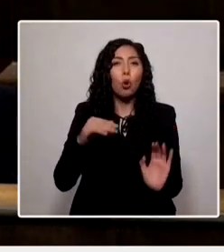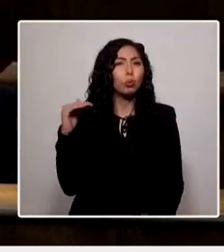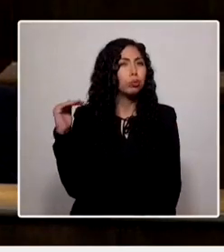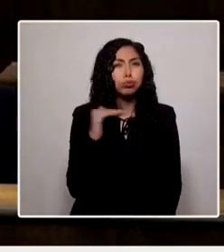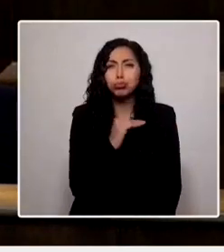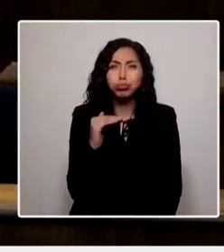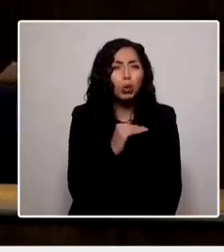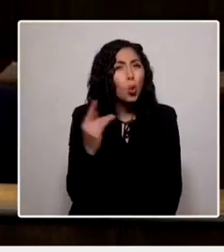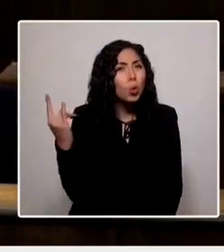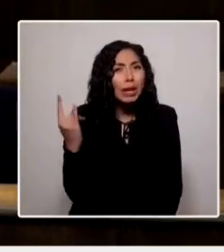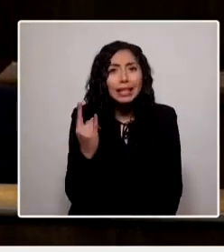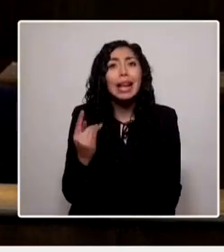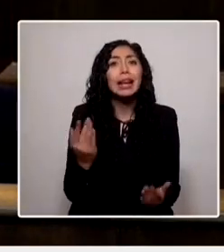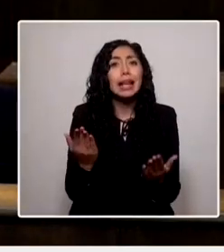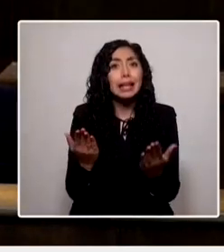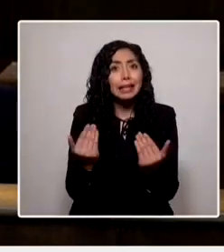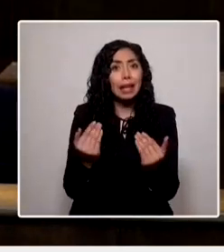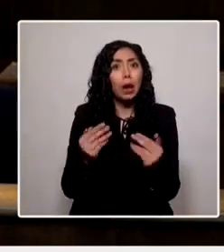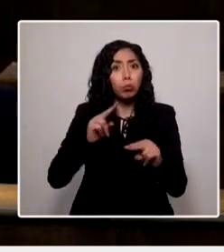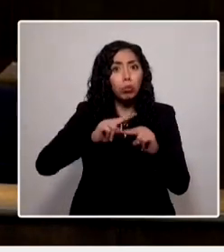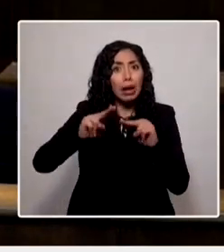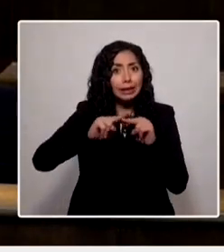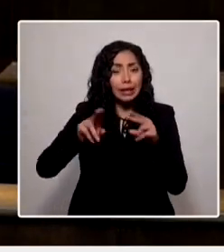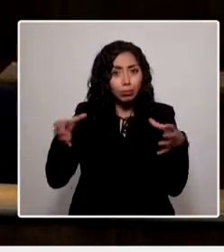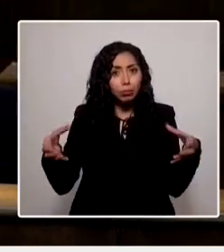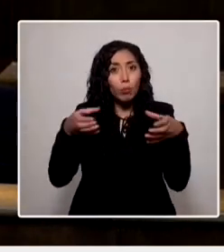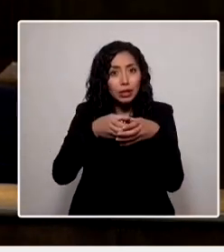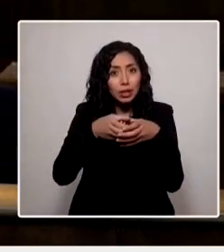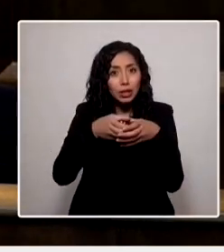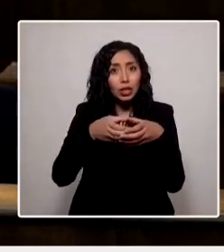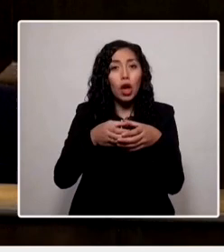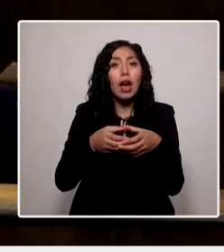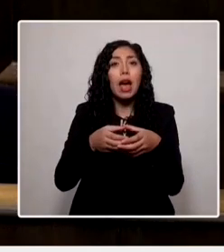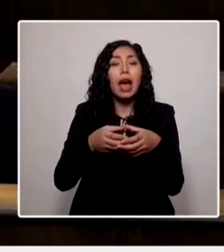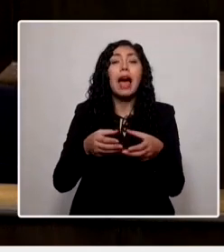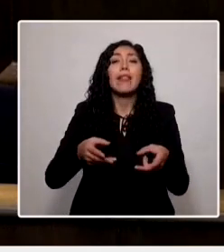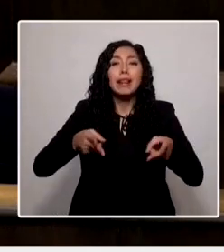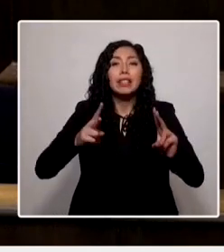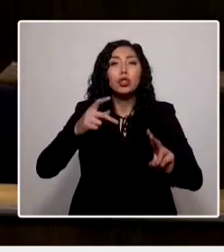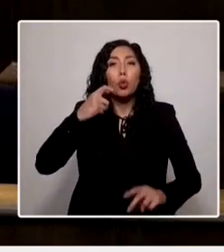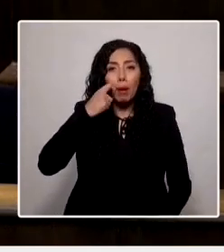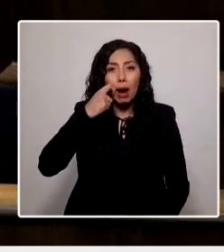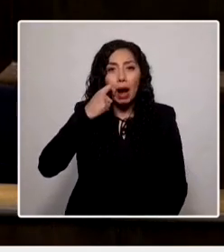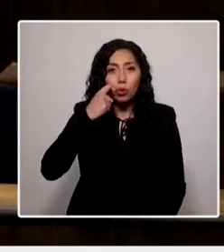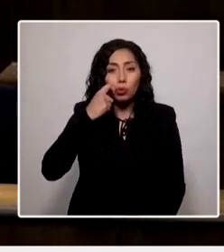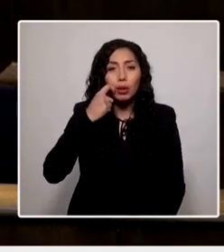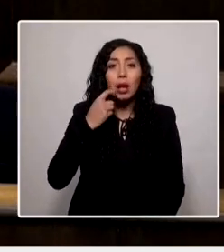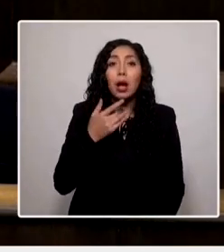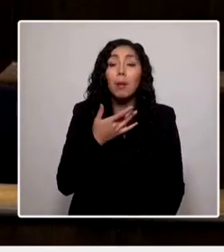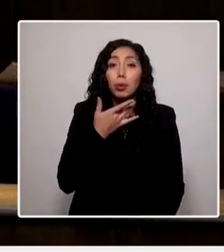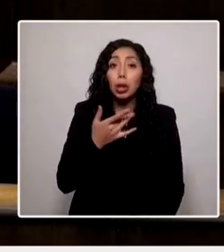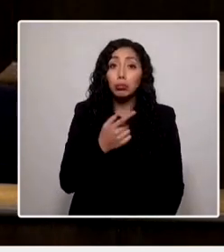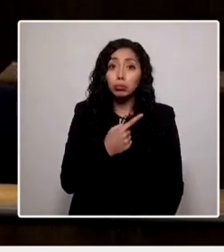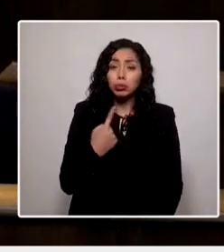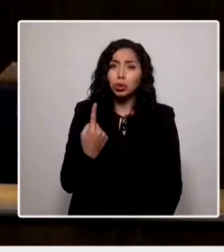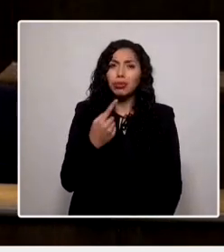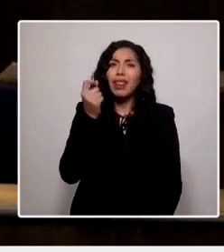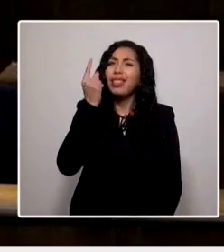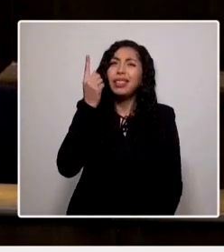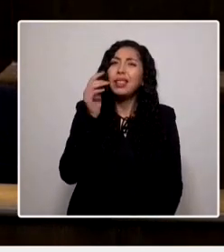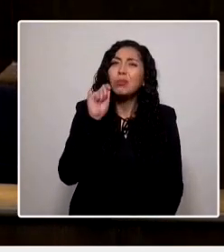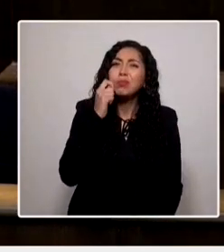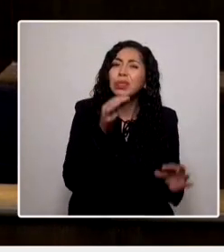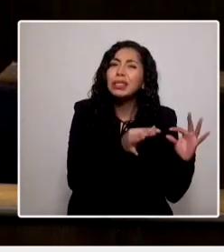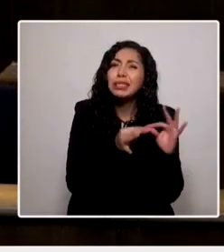necesidad de formar esta Comisión de Derechos Humanos por cuanto hay diferencias en cuanto a lo que entendemos por derechos humanos. Hay un marco